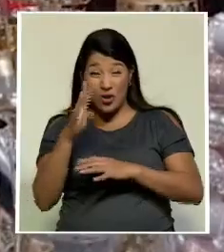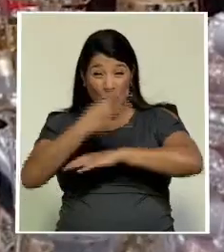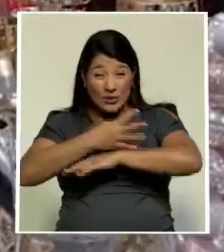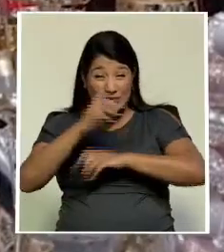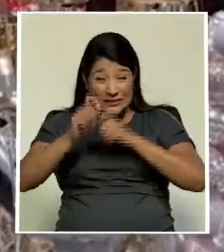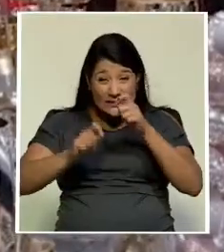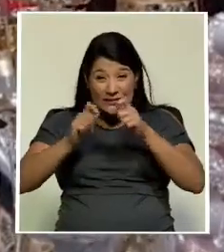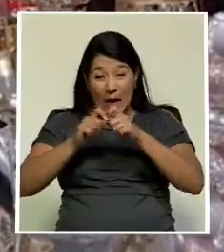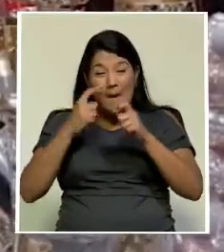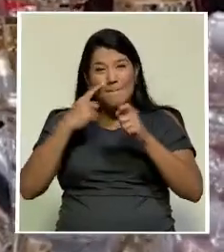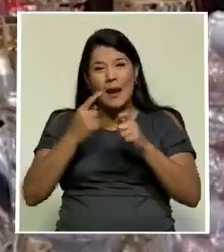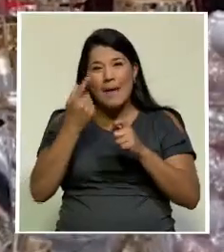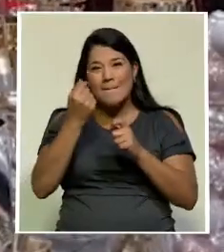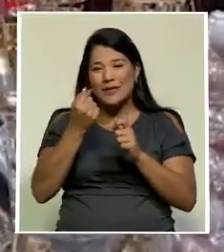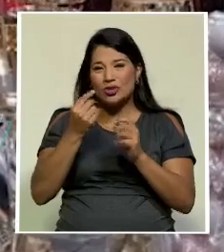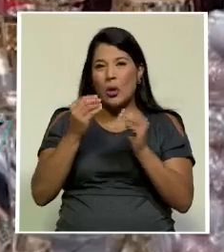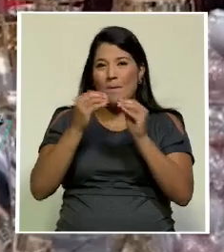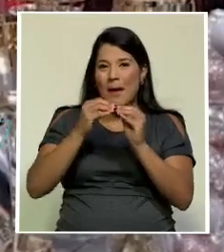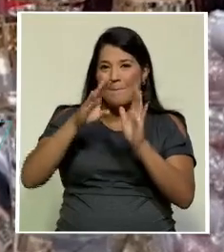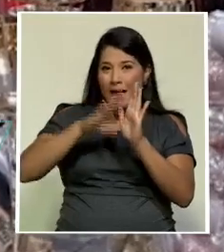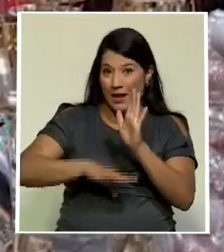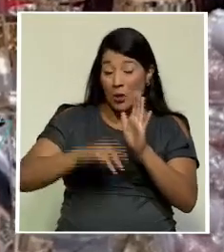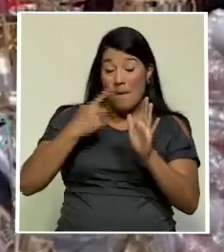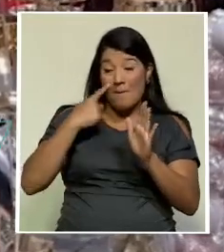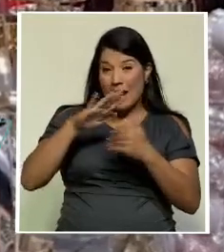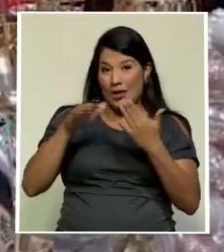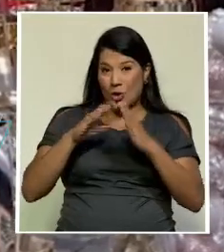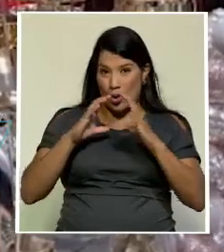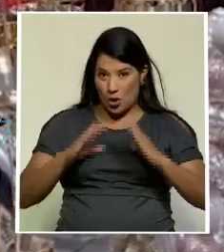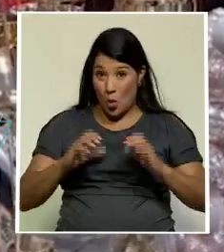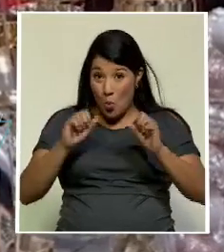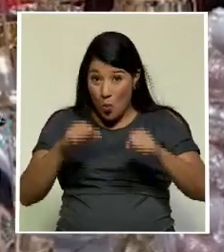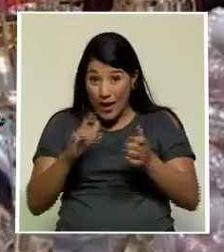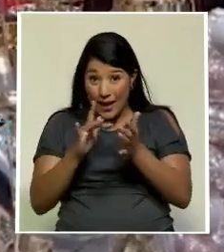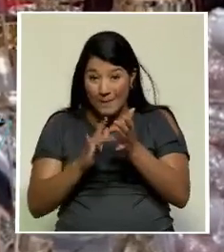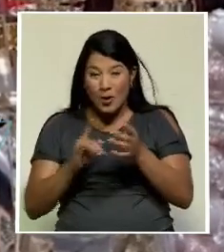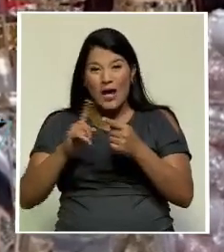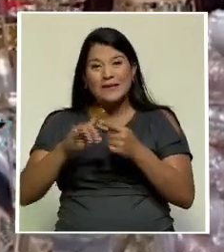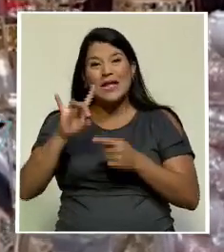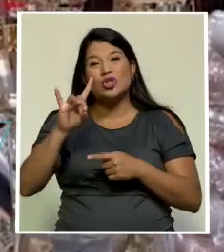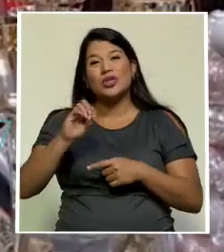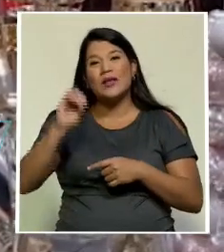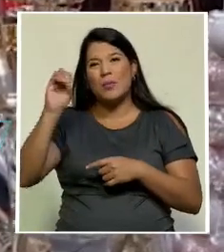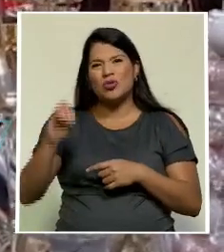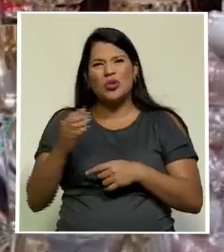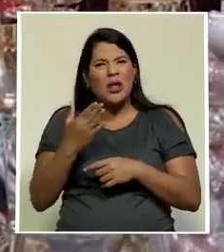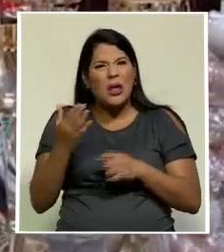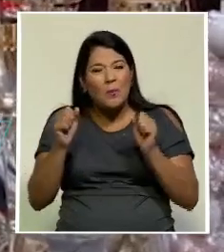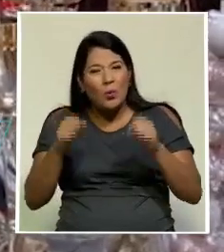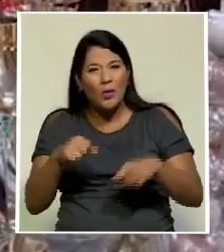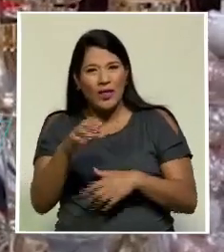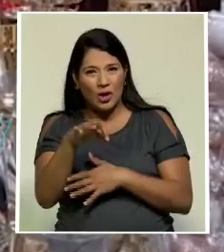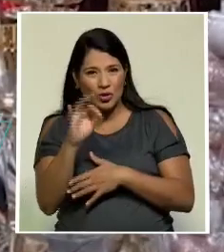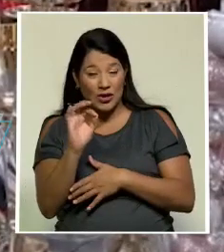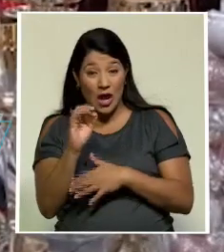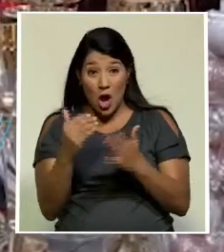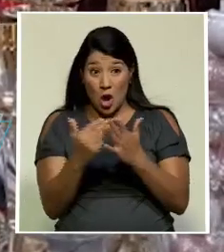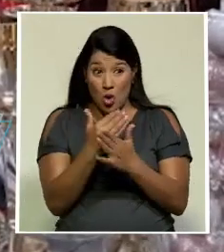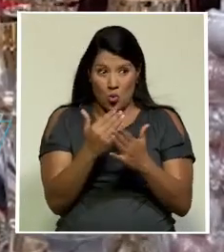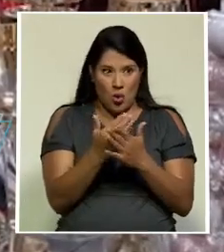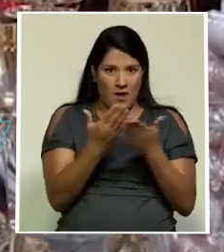todos nuestros clientes, donde pueden aprovechar hasta un 80% de rebaja, que pueden encontrar desde la nueva